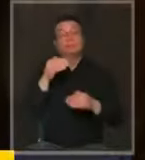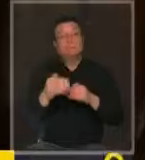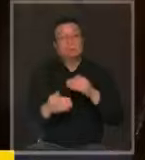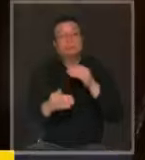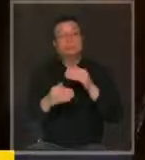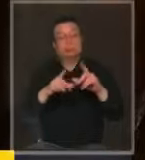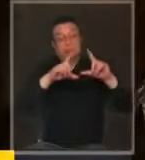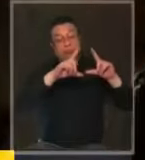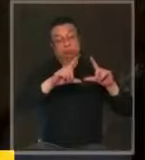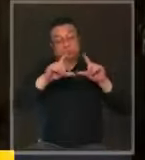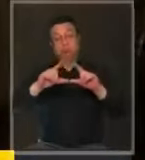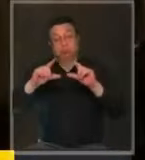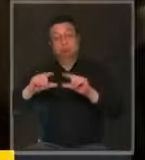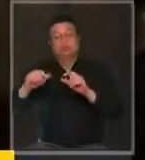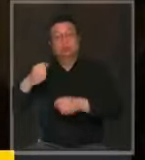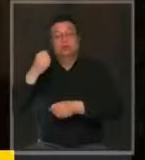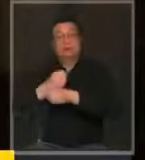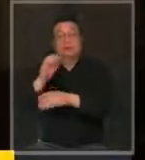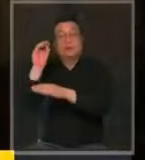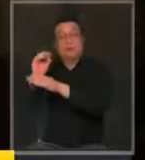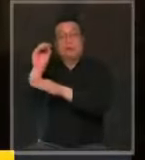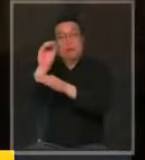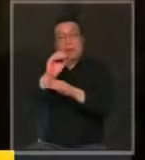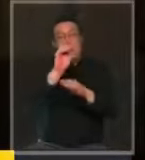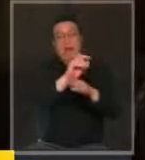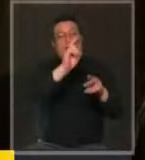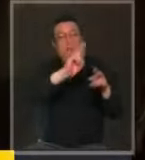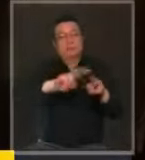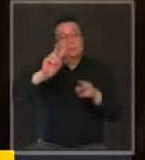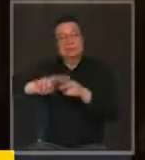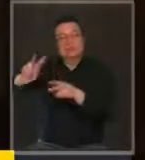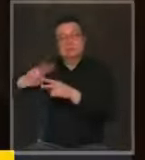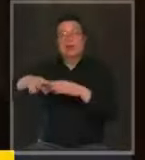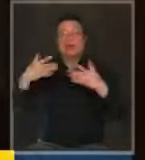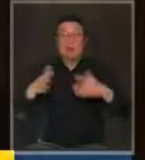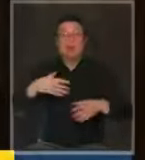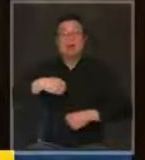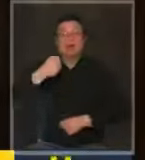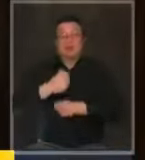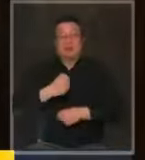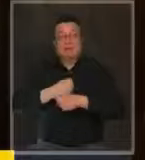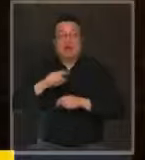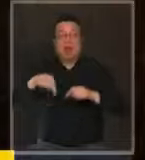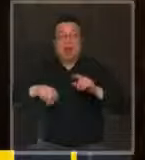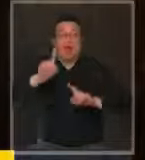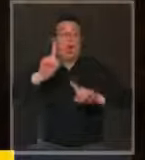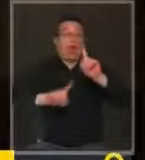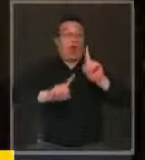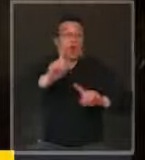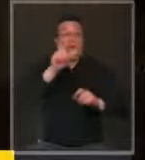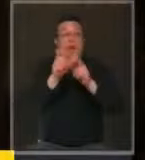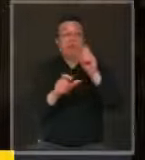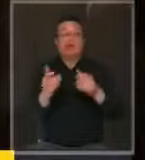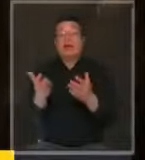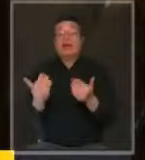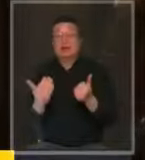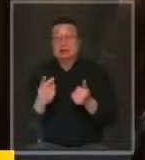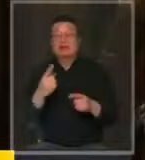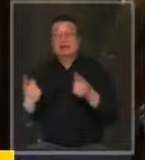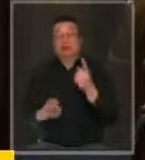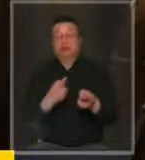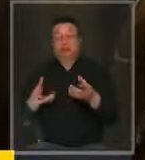la cantidad de casos y ya estamos trabajando para que algunas personas que lo necesiten ponerle